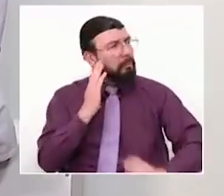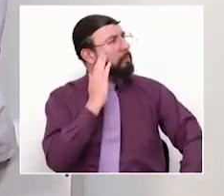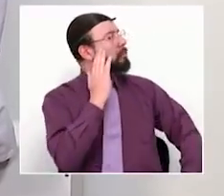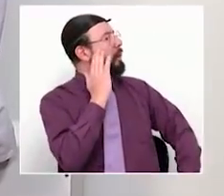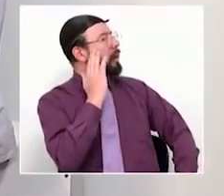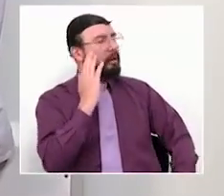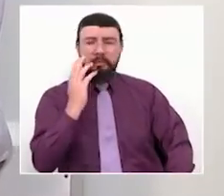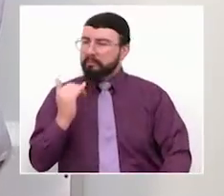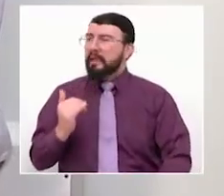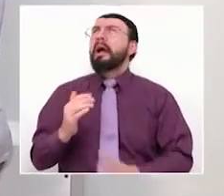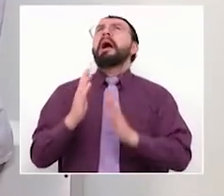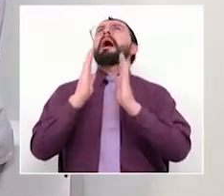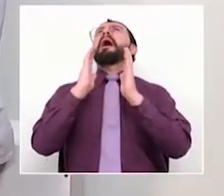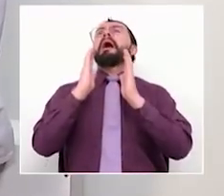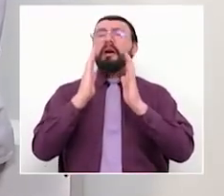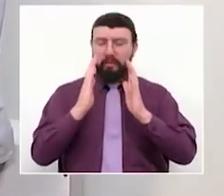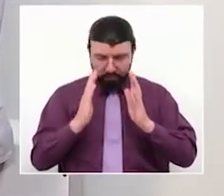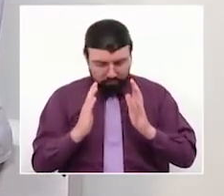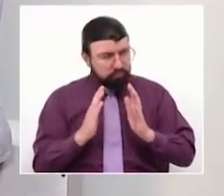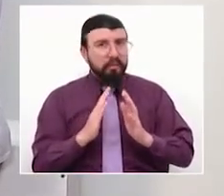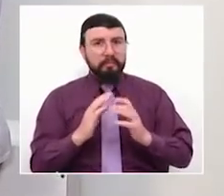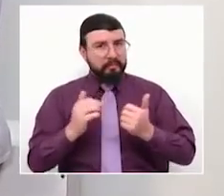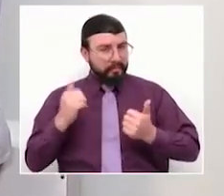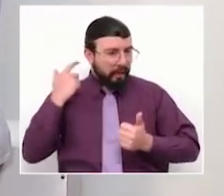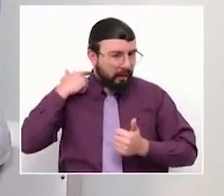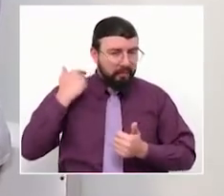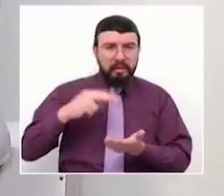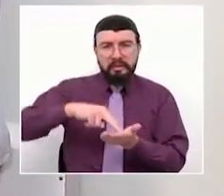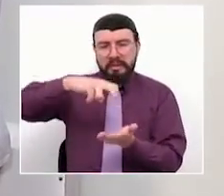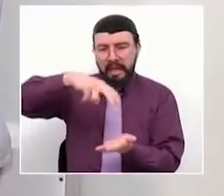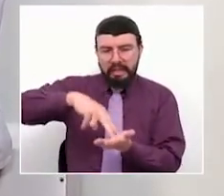esto otro, levanta el cuerpo, salta.